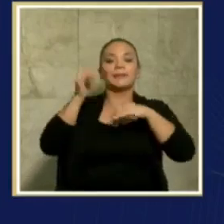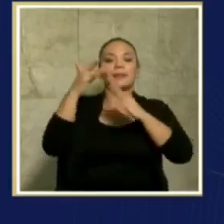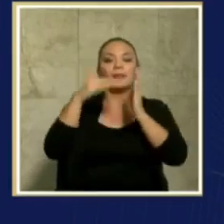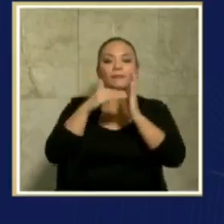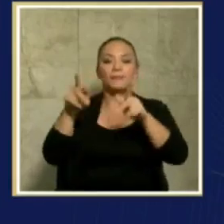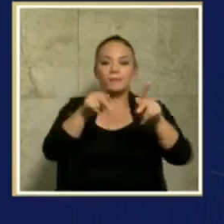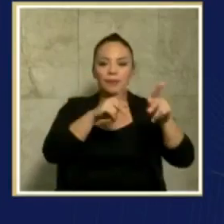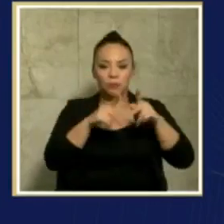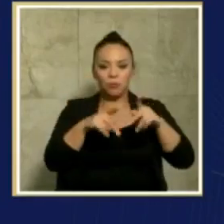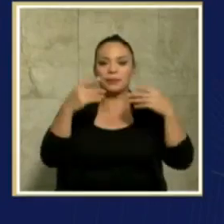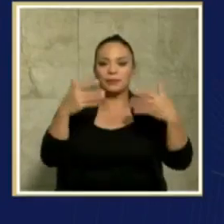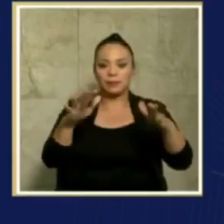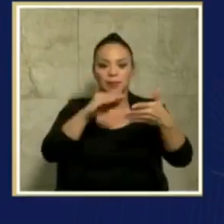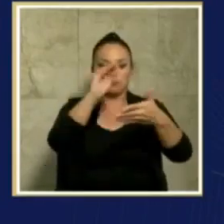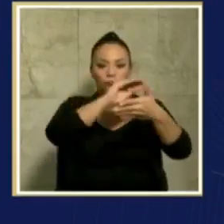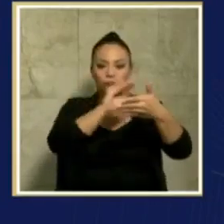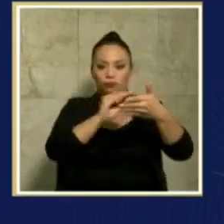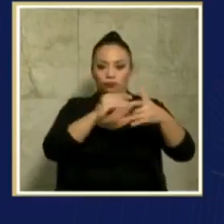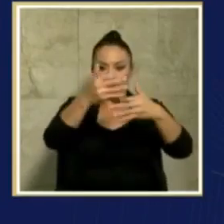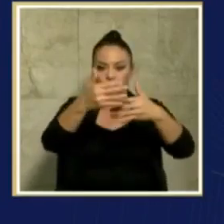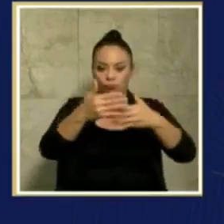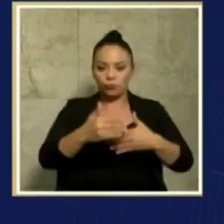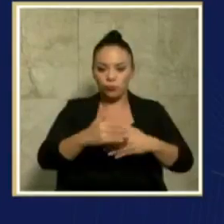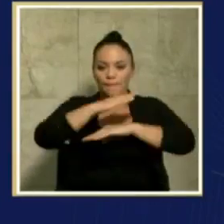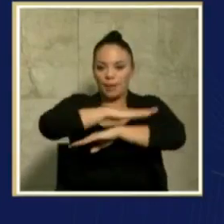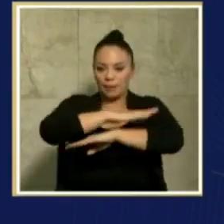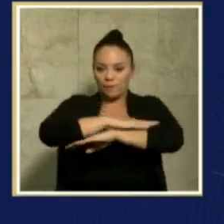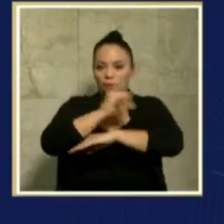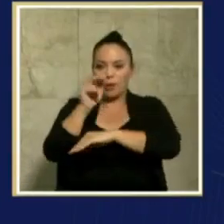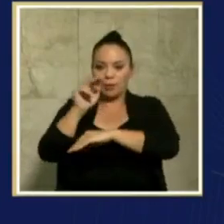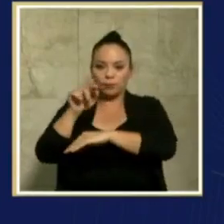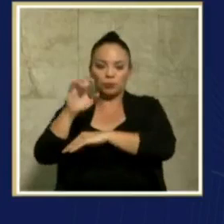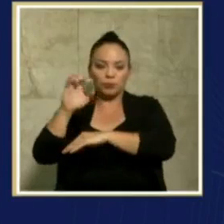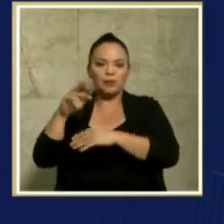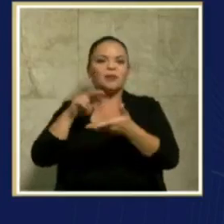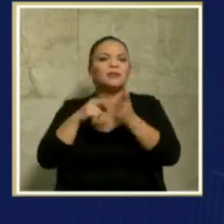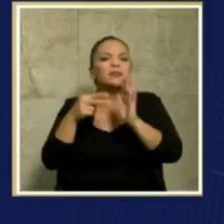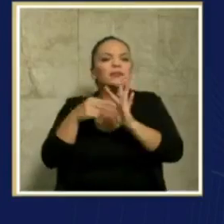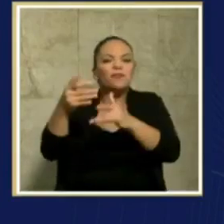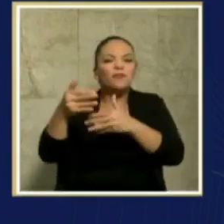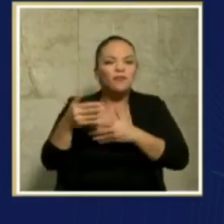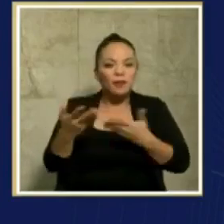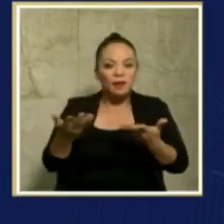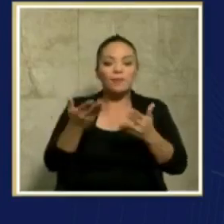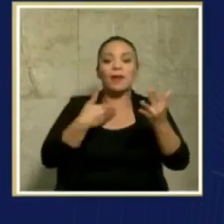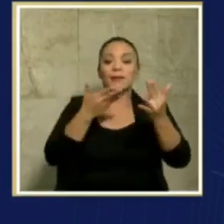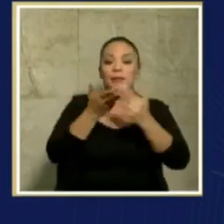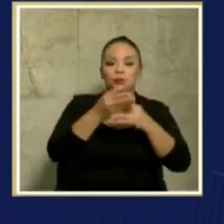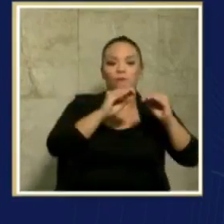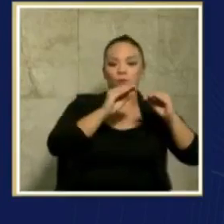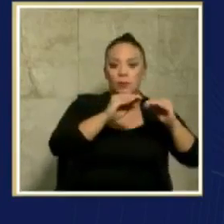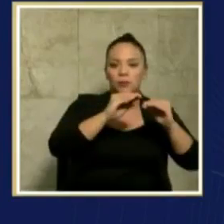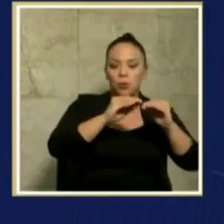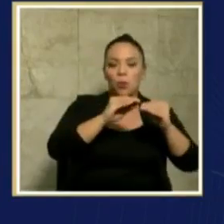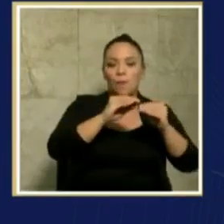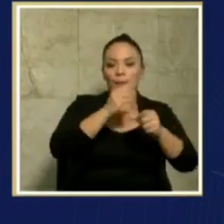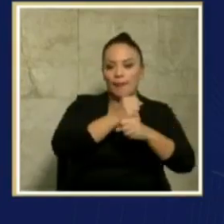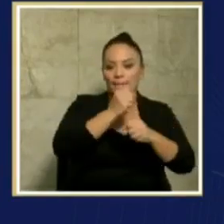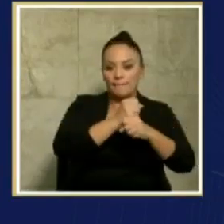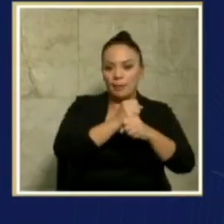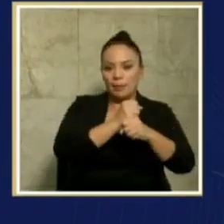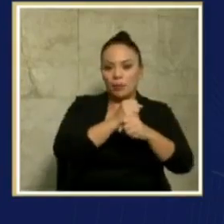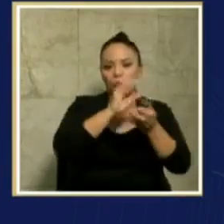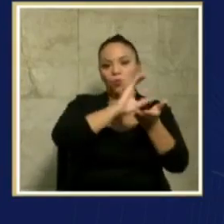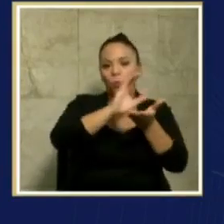han ya registrado en este año en la plataforma. ¿Y qué significa el registro en la plataforma? Acceso a formación para el empleo. ¿Qué